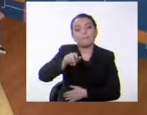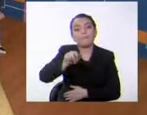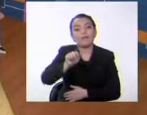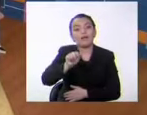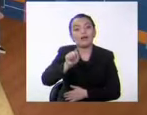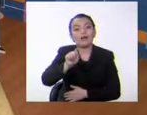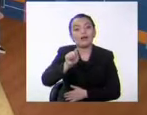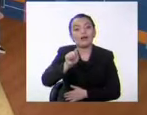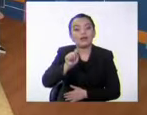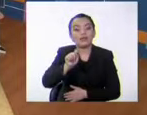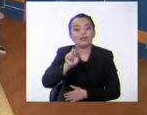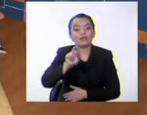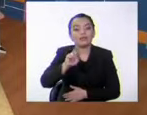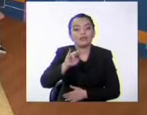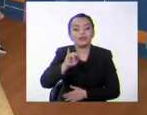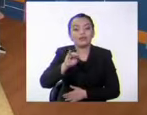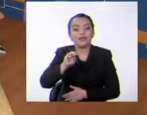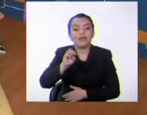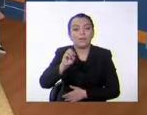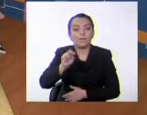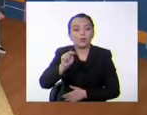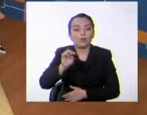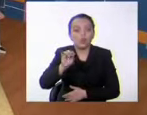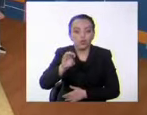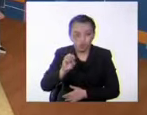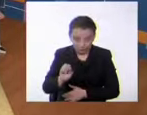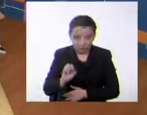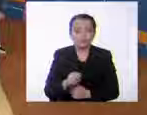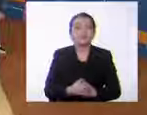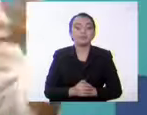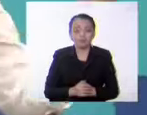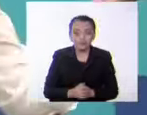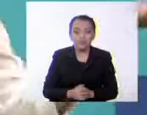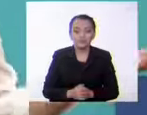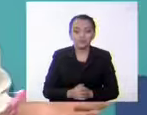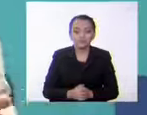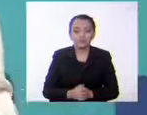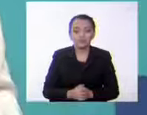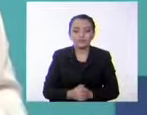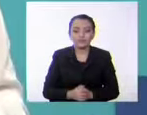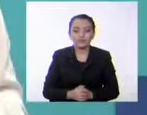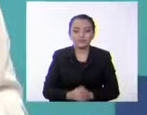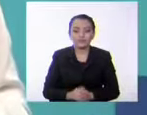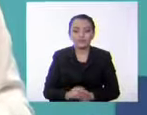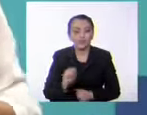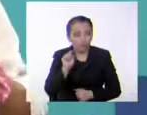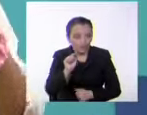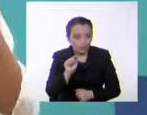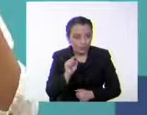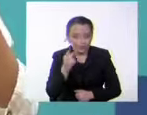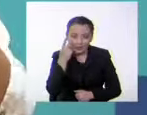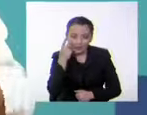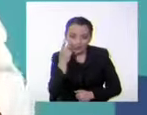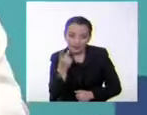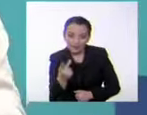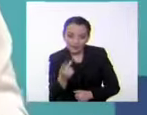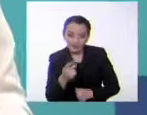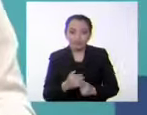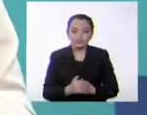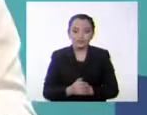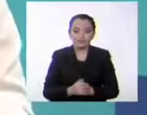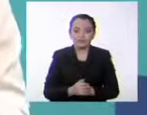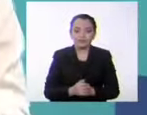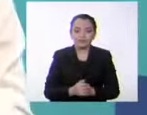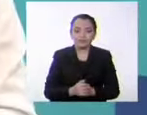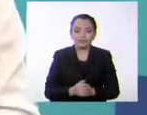petate? Pues se hace de la planta el tule. El tule, bueno, los niños y niñas lo van a tener en pantalla. El tule es una